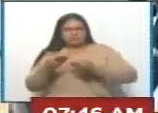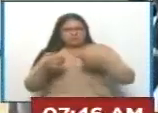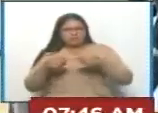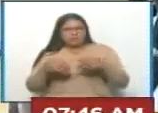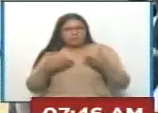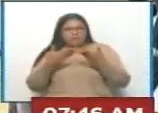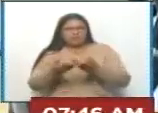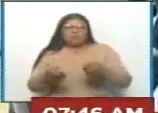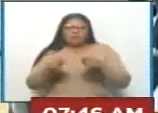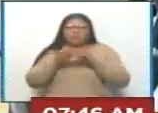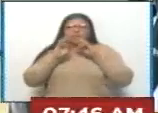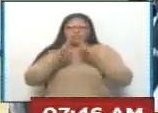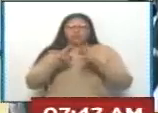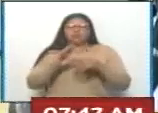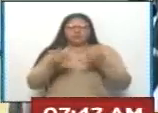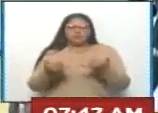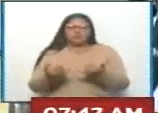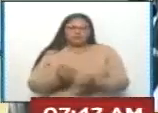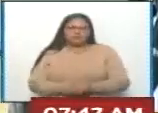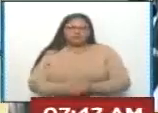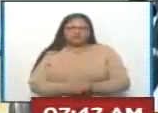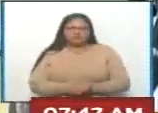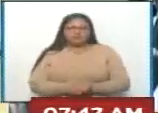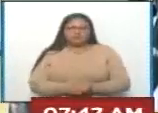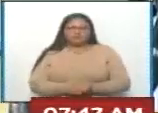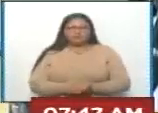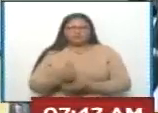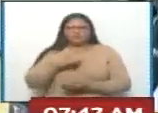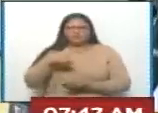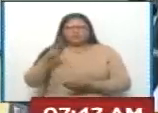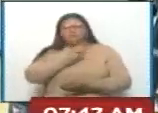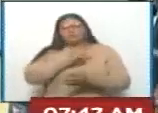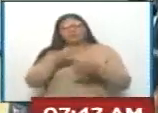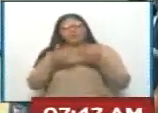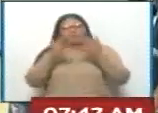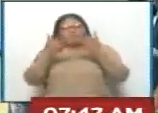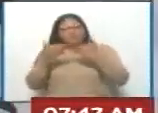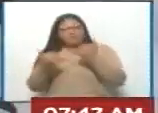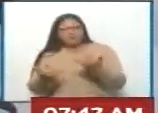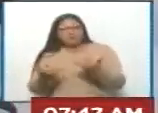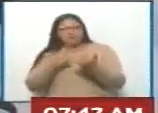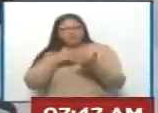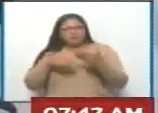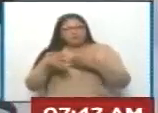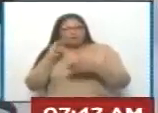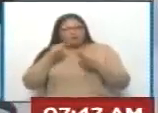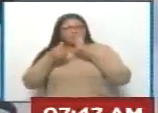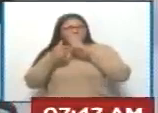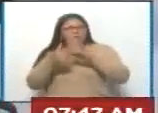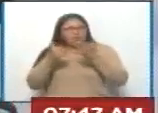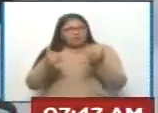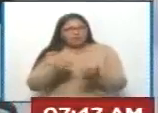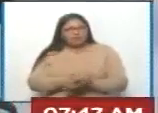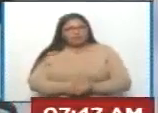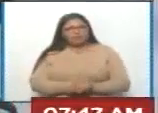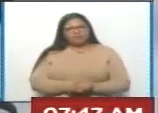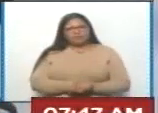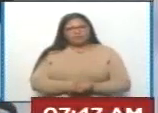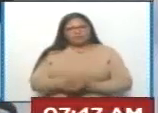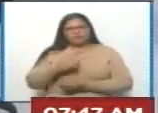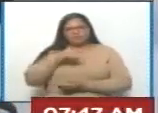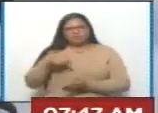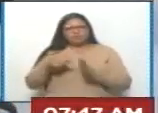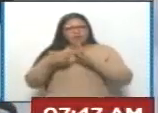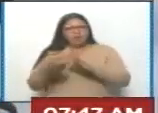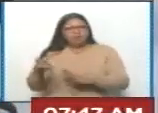ceder el resultado de la cesión del poder al empresariado. Eso es lo que plantea la derecha. Lo nuestro es escucharlos a